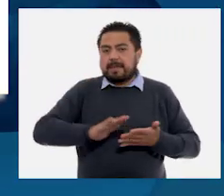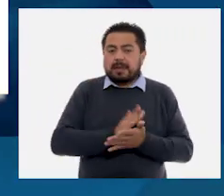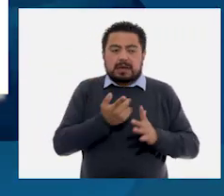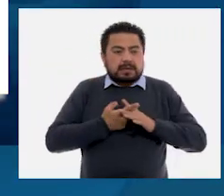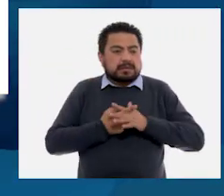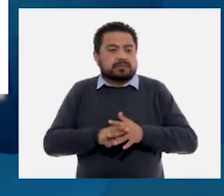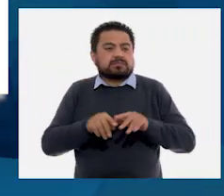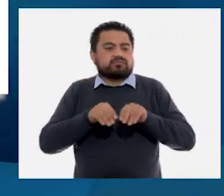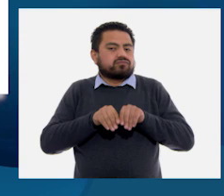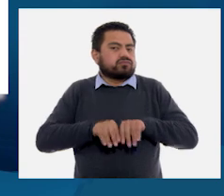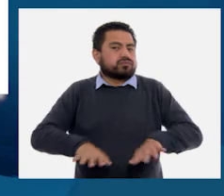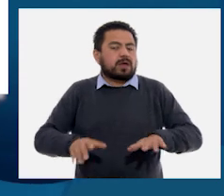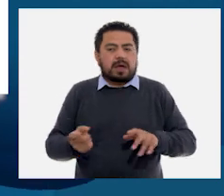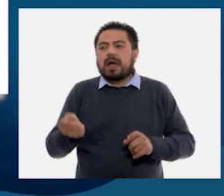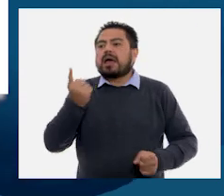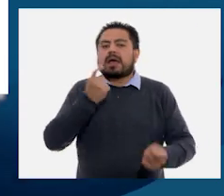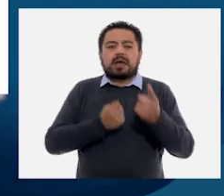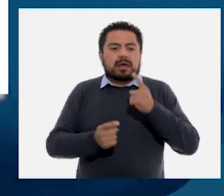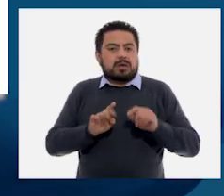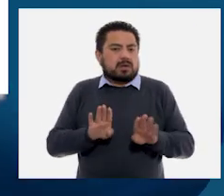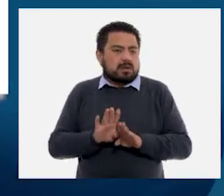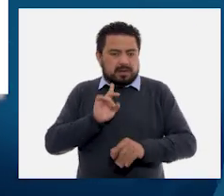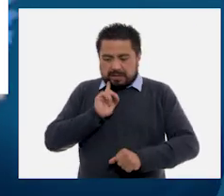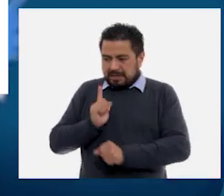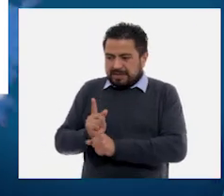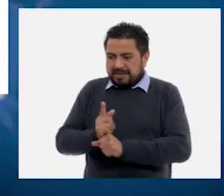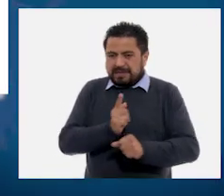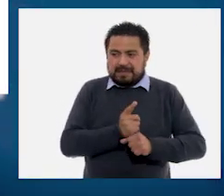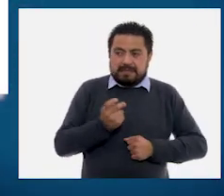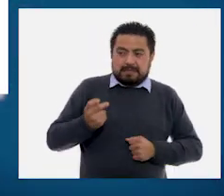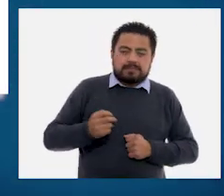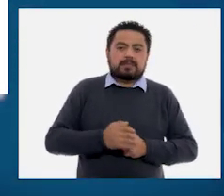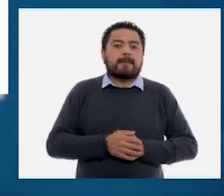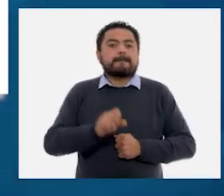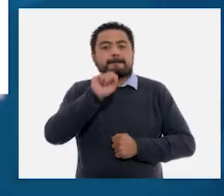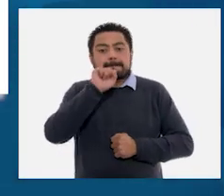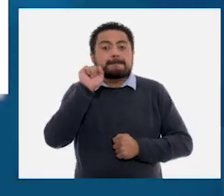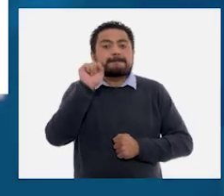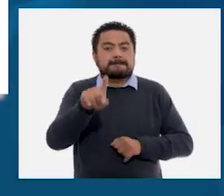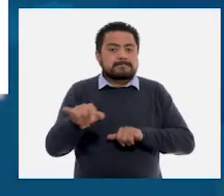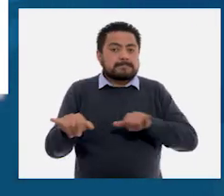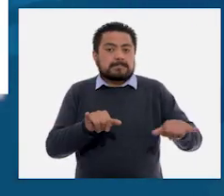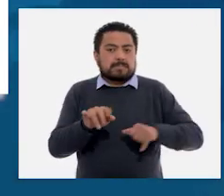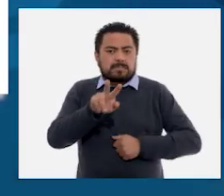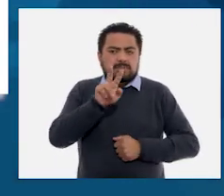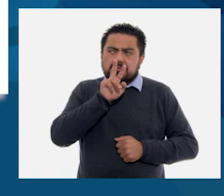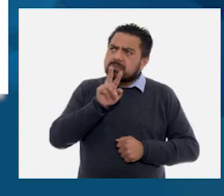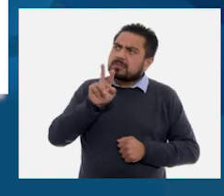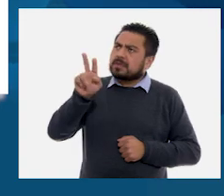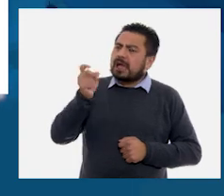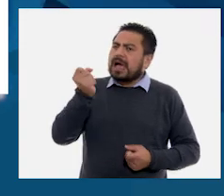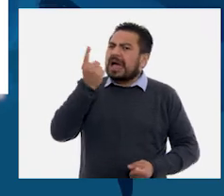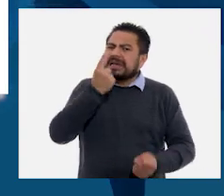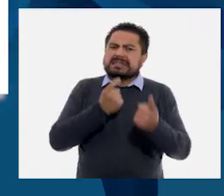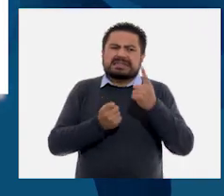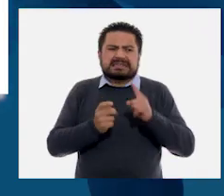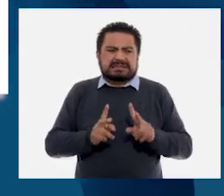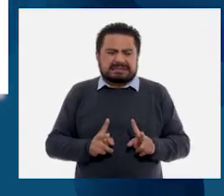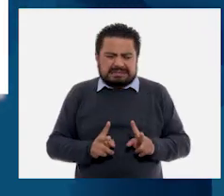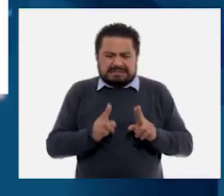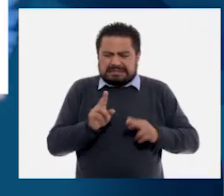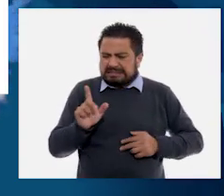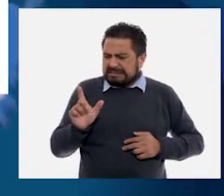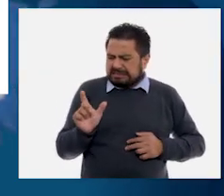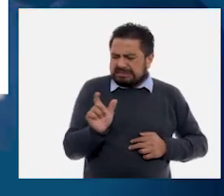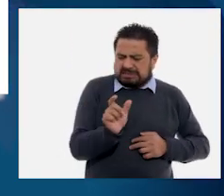empezaban a desprenderse algunas ramas, como pueden ver. También en este mapa se alcanzan a ver algunos cachitos aislados de